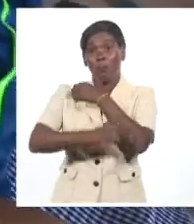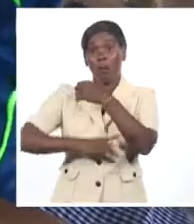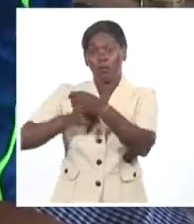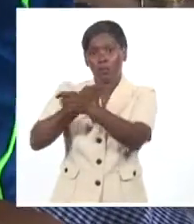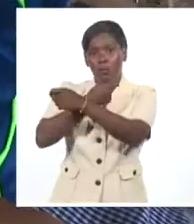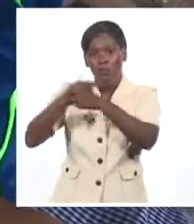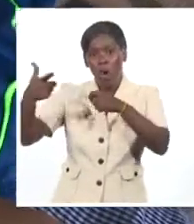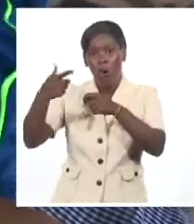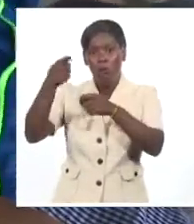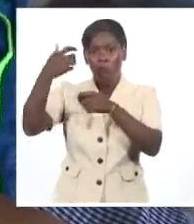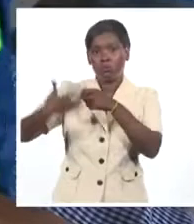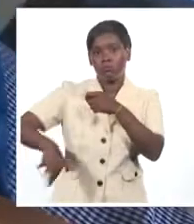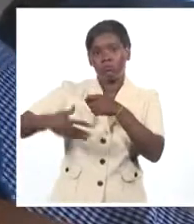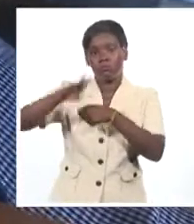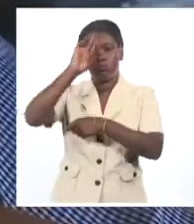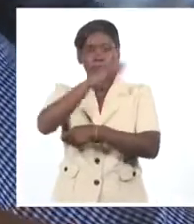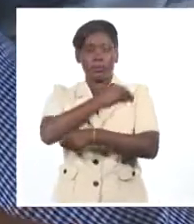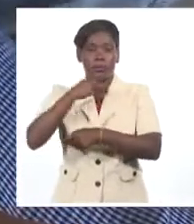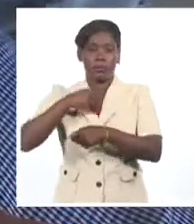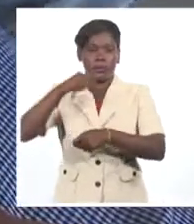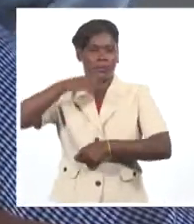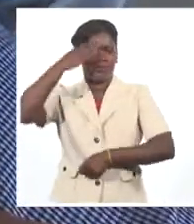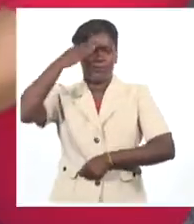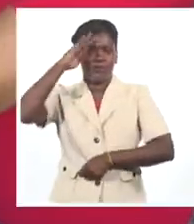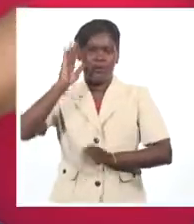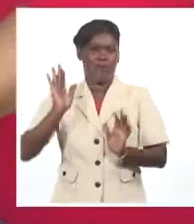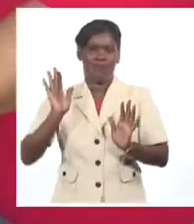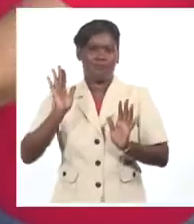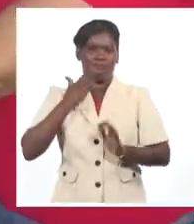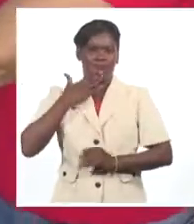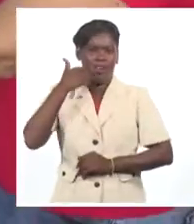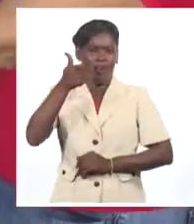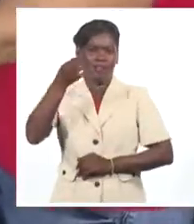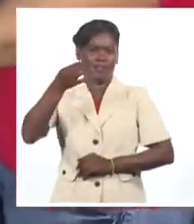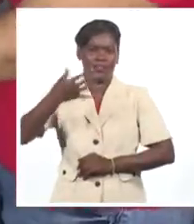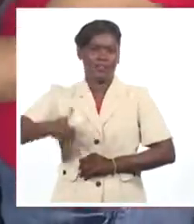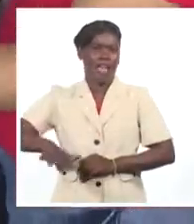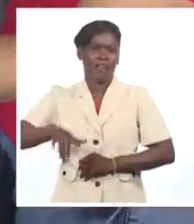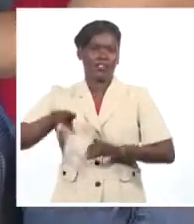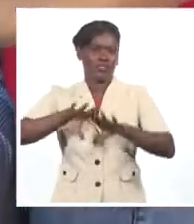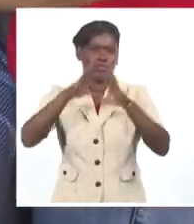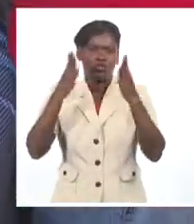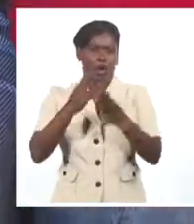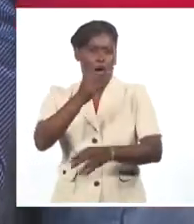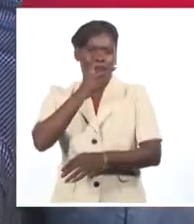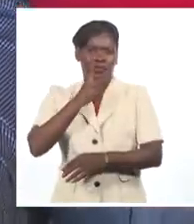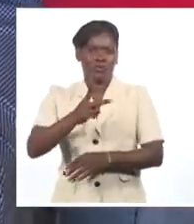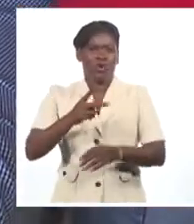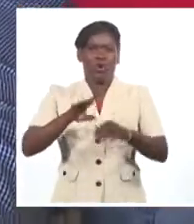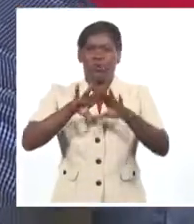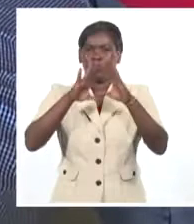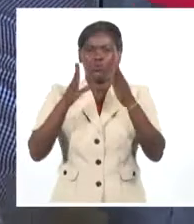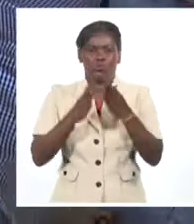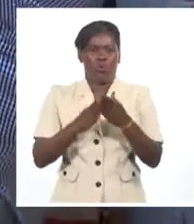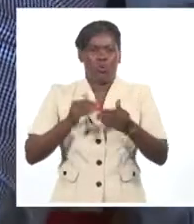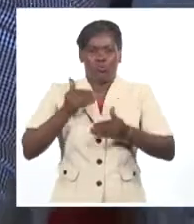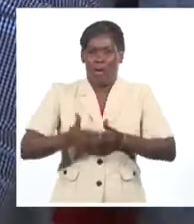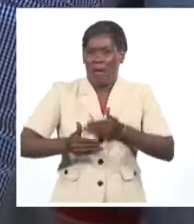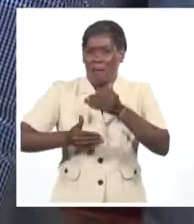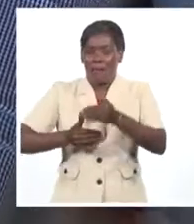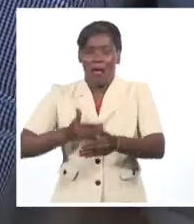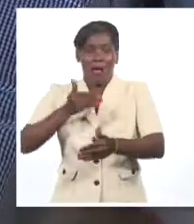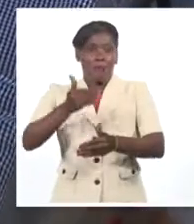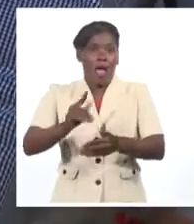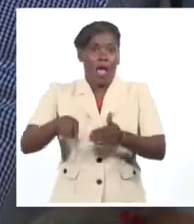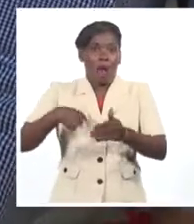requiere un paciente con esta patología. Pero en Cuba no solo ha tenido de manera gratuita el seguimiento clínico, sino